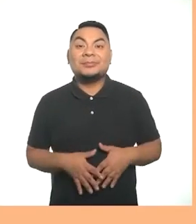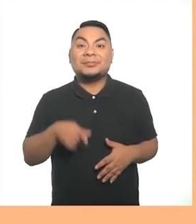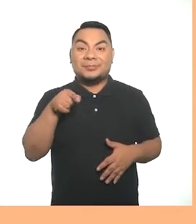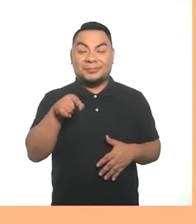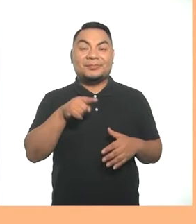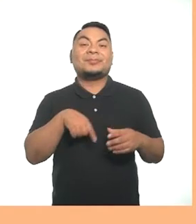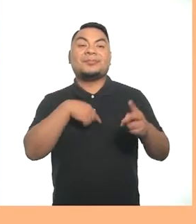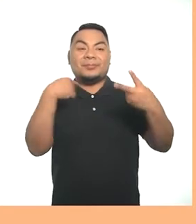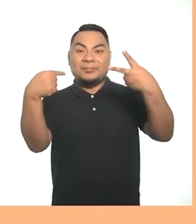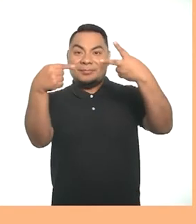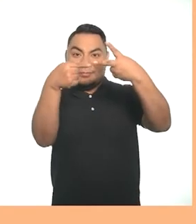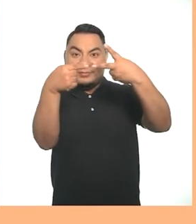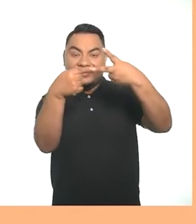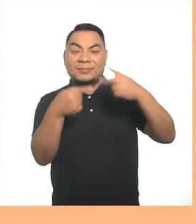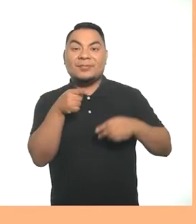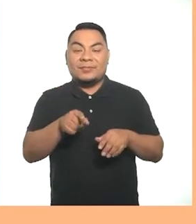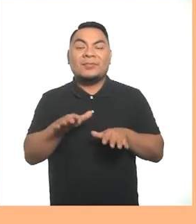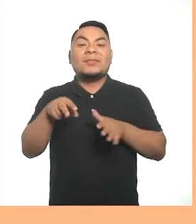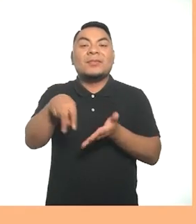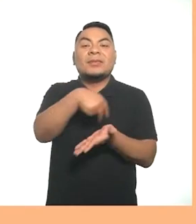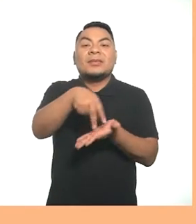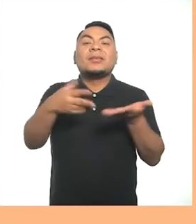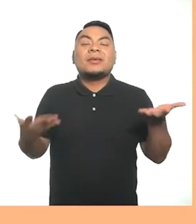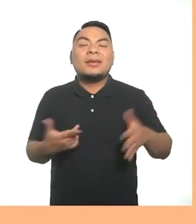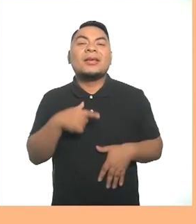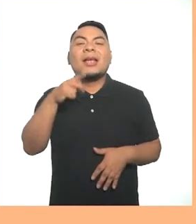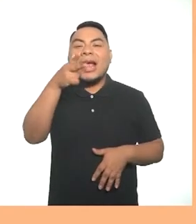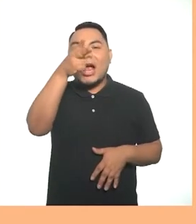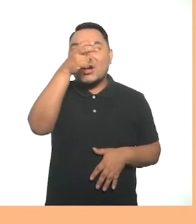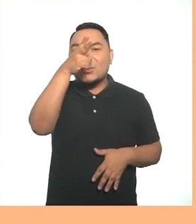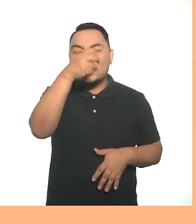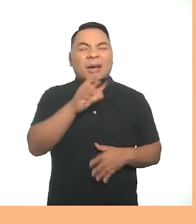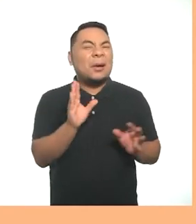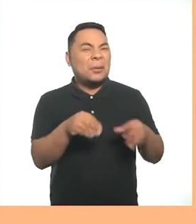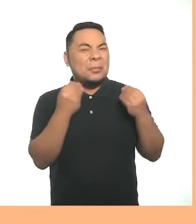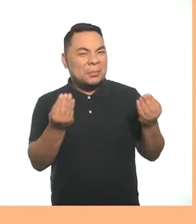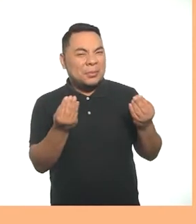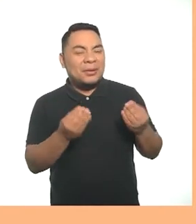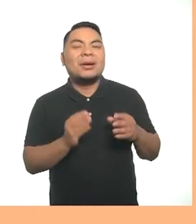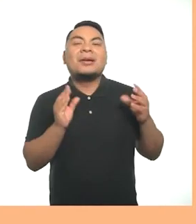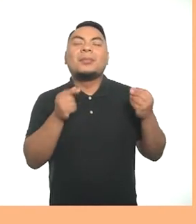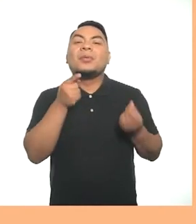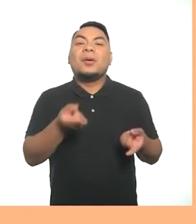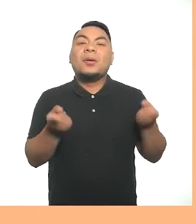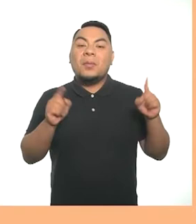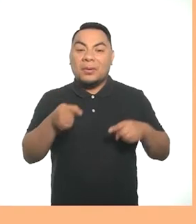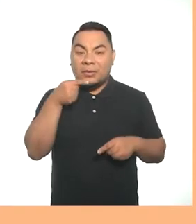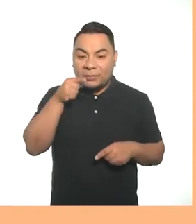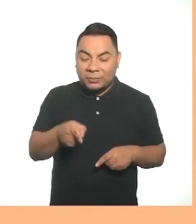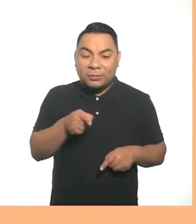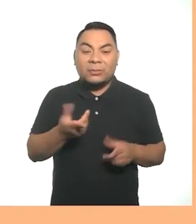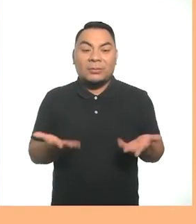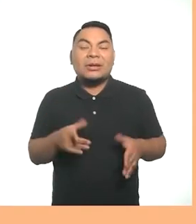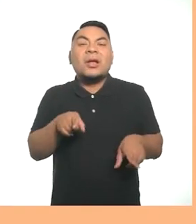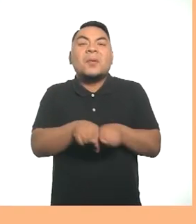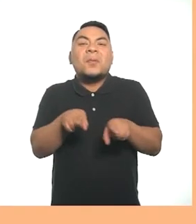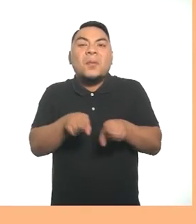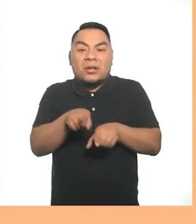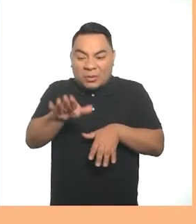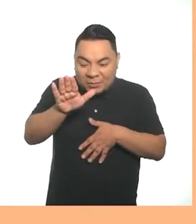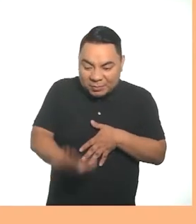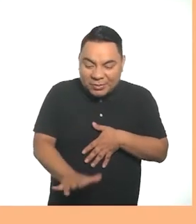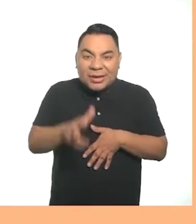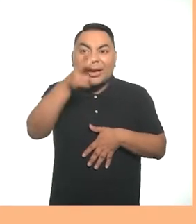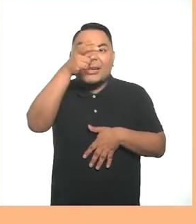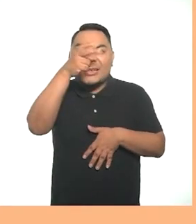Paso número dos. Este es el paso de la cucaracha. ¿Por qué? Porque vas a imitar cuando matas o pisas una